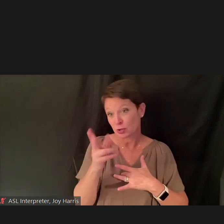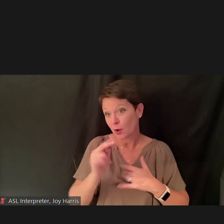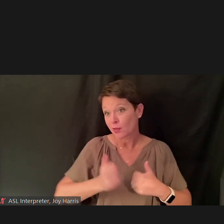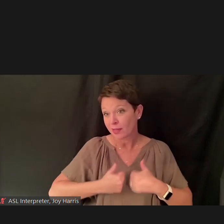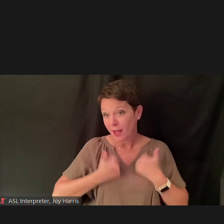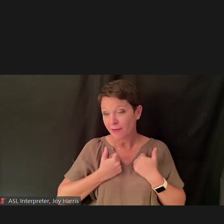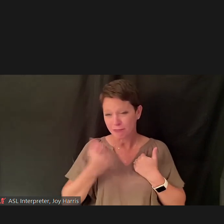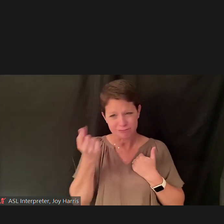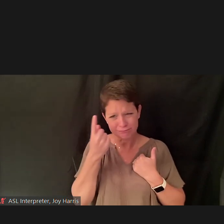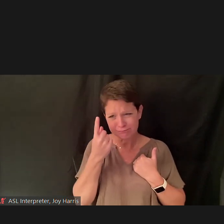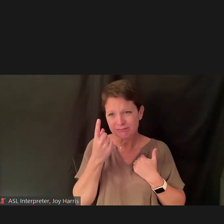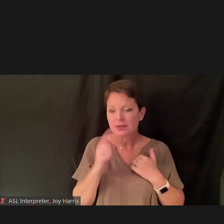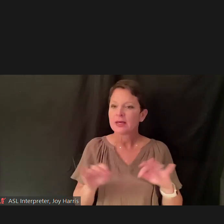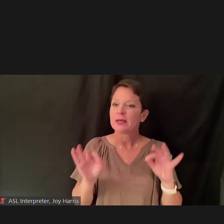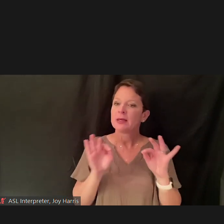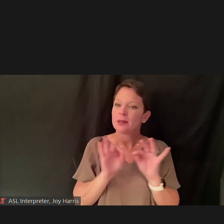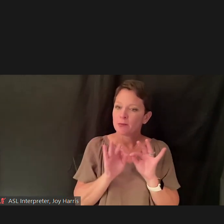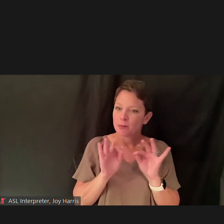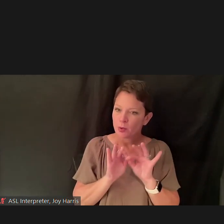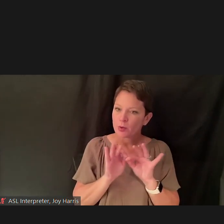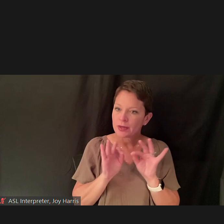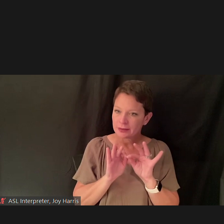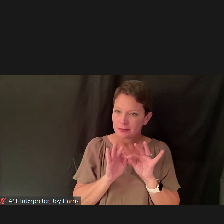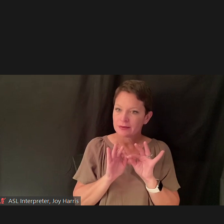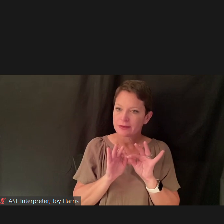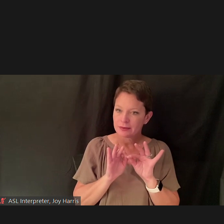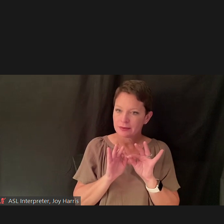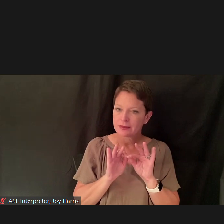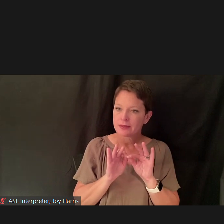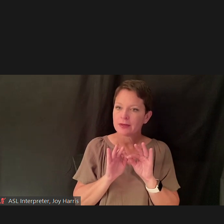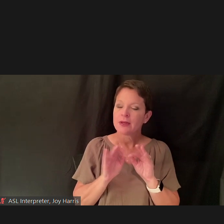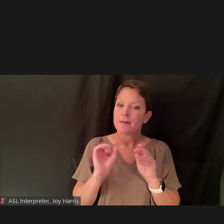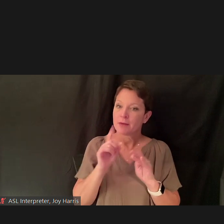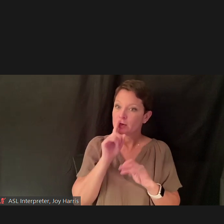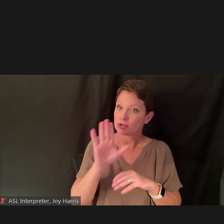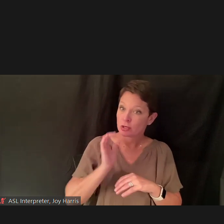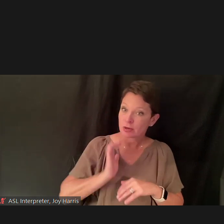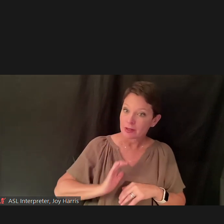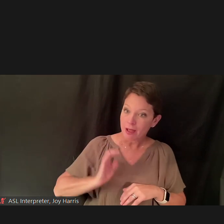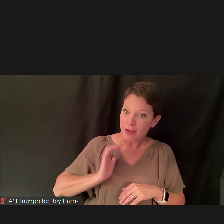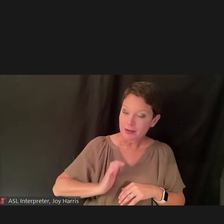ocupados, tenemos preocupaciones, pero es importante